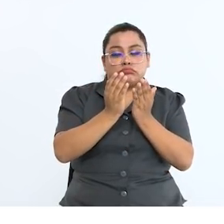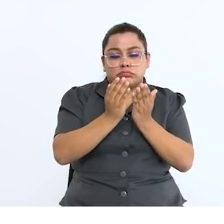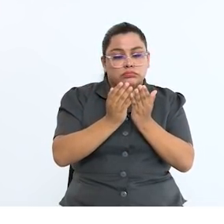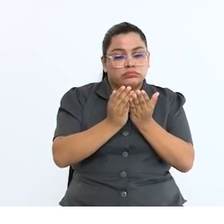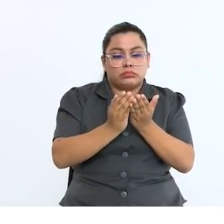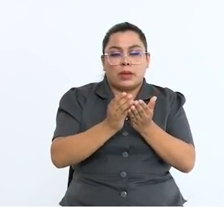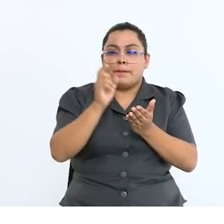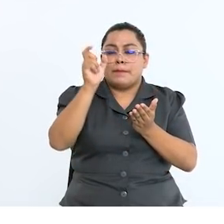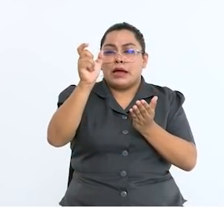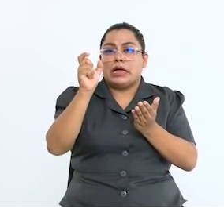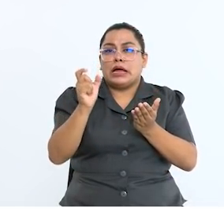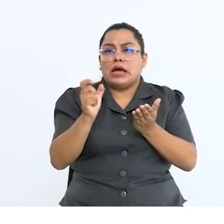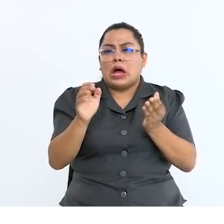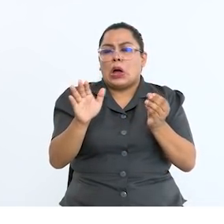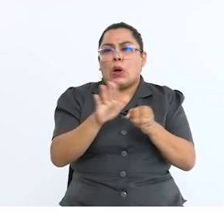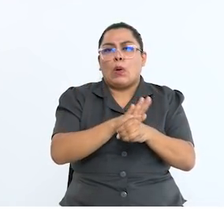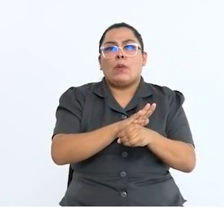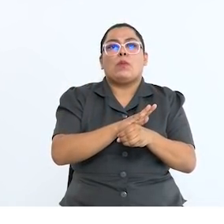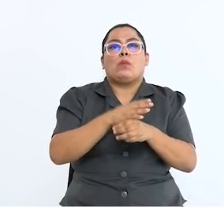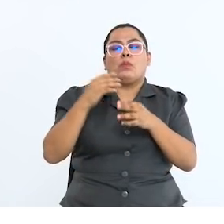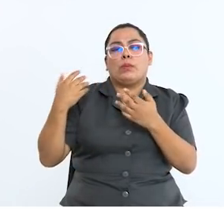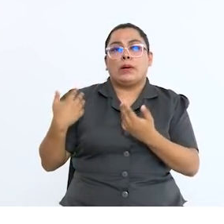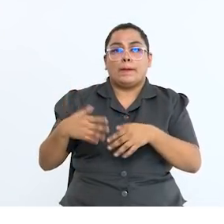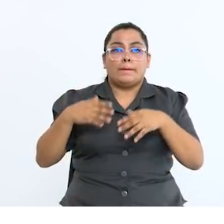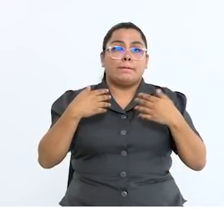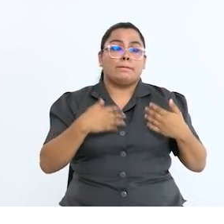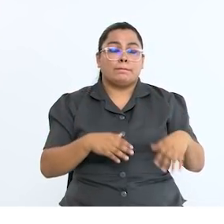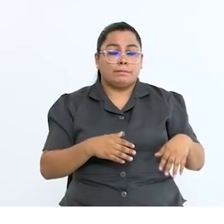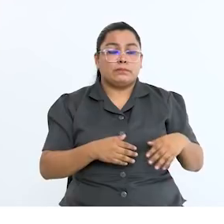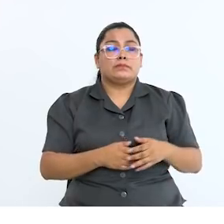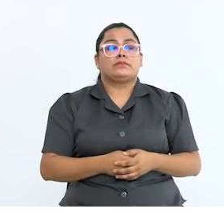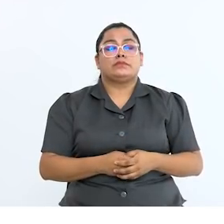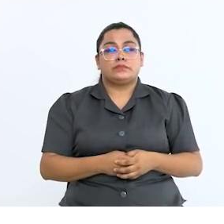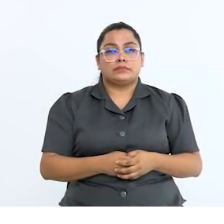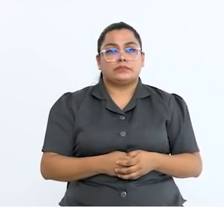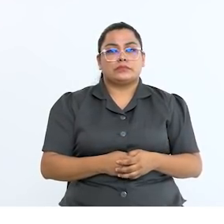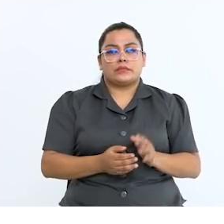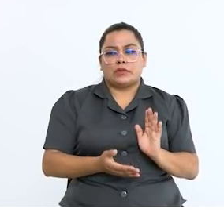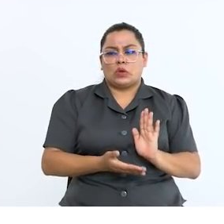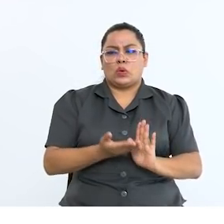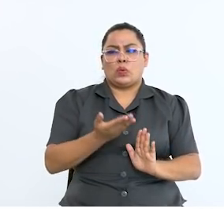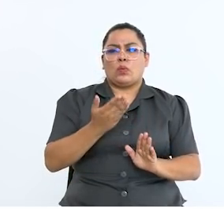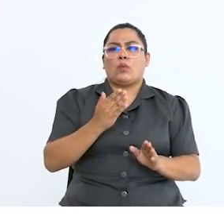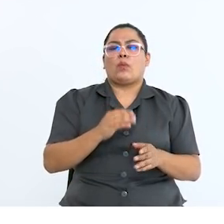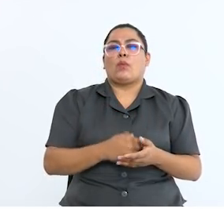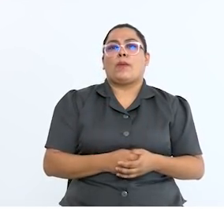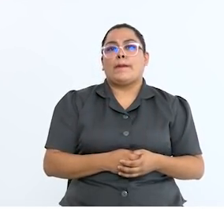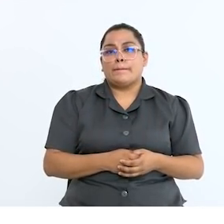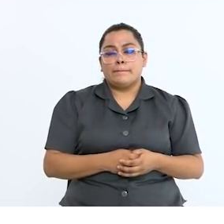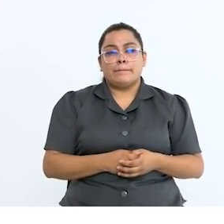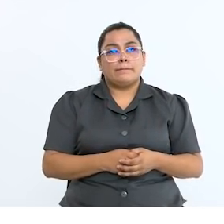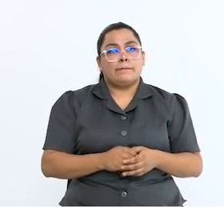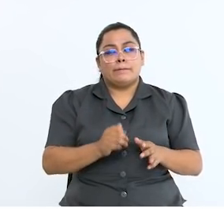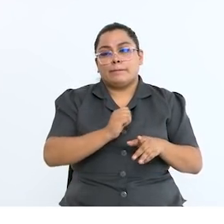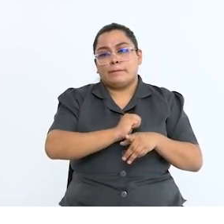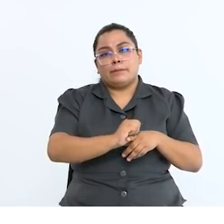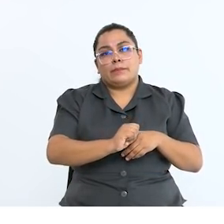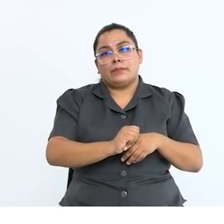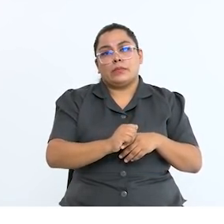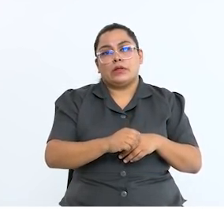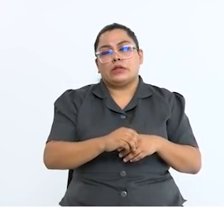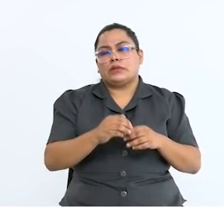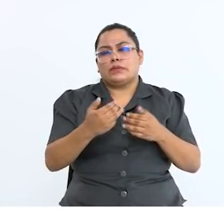texto, palabras claves, textos completos y lúdicos, aprestamiento, el desarrollo de trazos